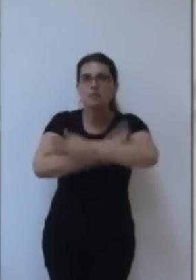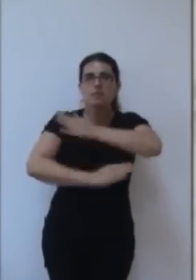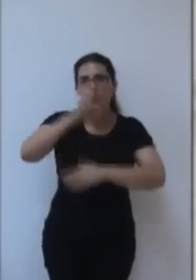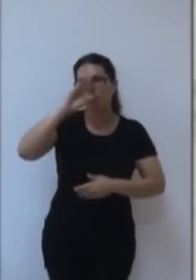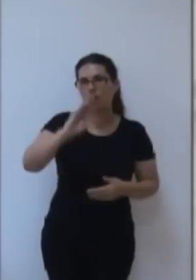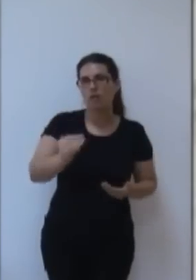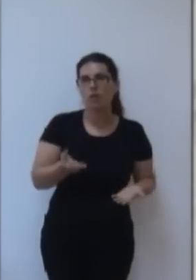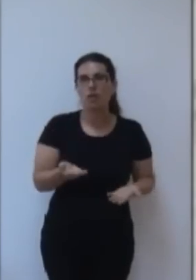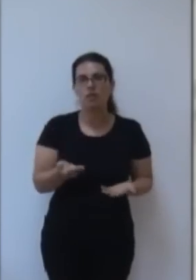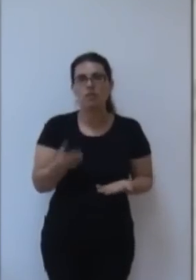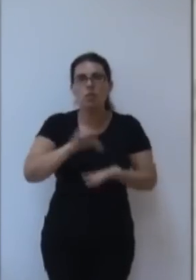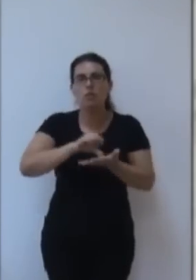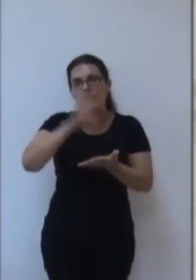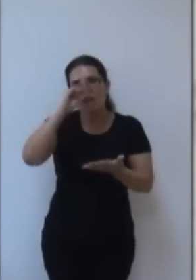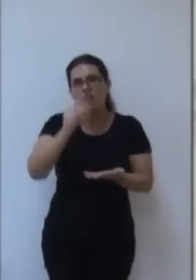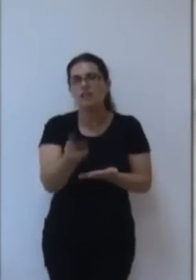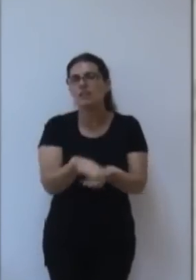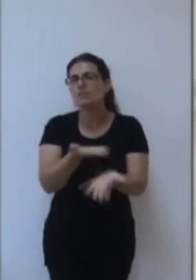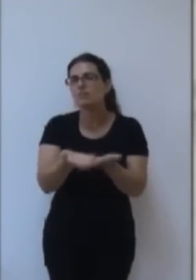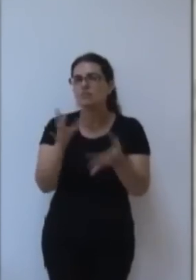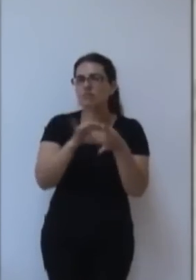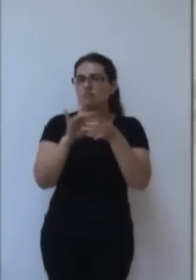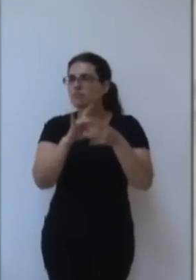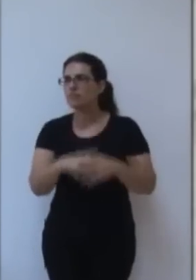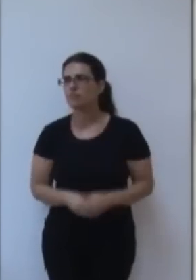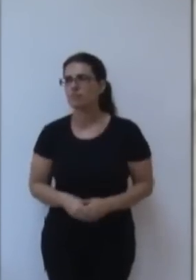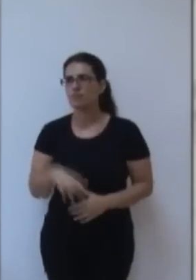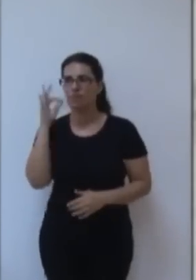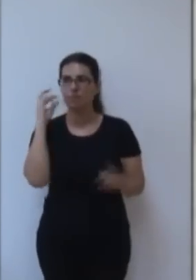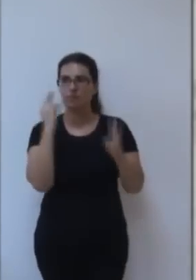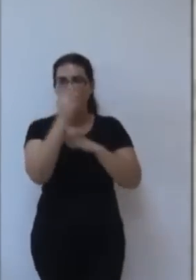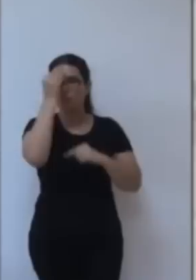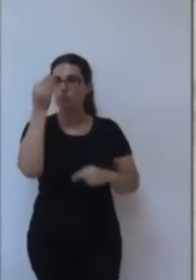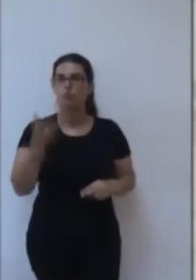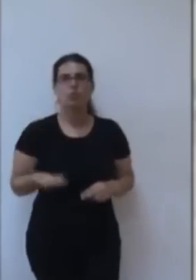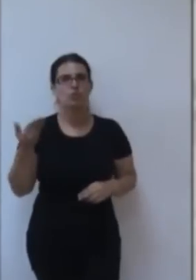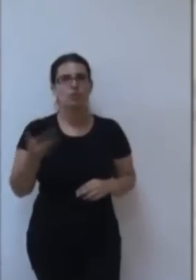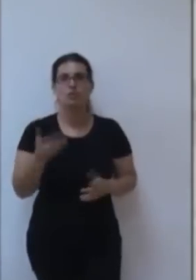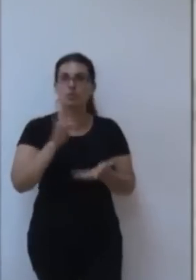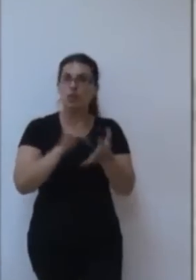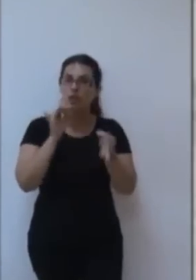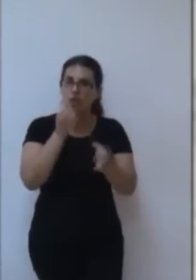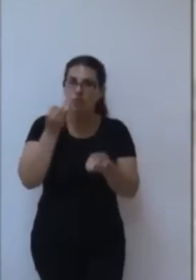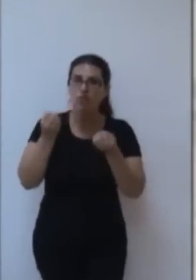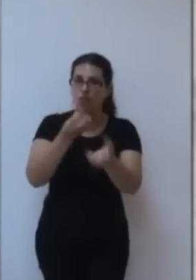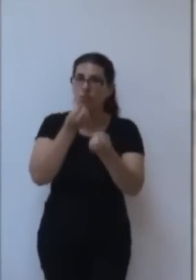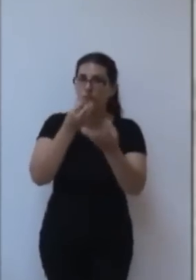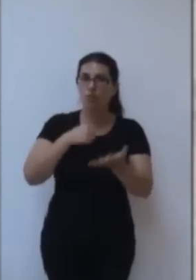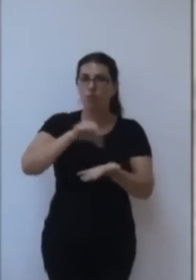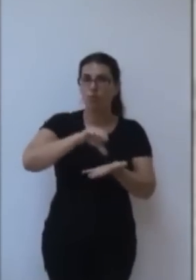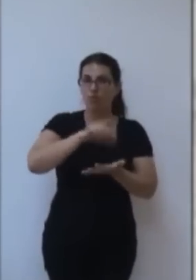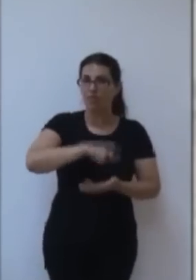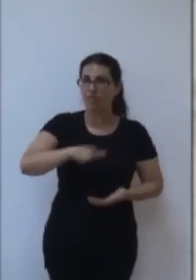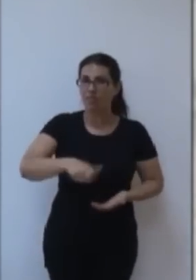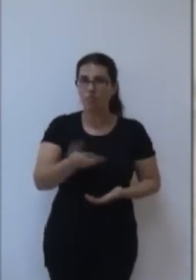viene de las ciudades inteligentes, ¿cómo lo veis? Yo creo que es muy importante que cuando se esté dando información a los ciudadanos, que se